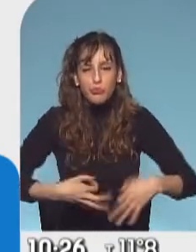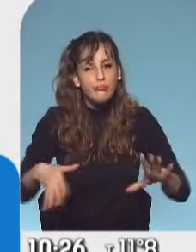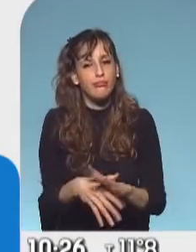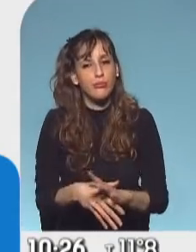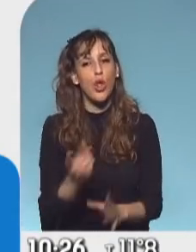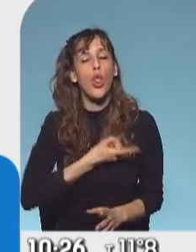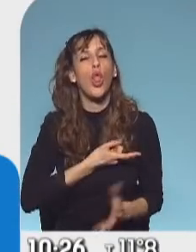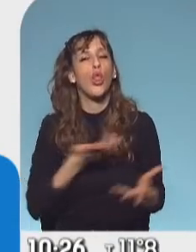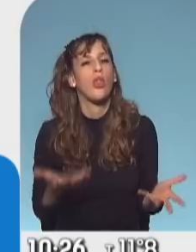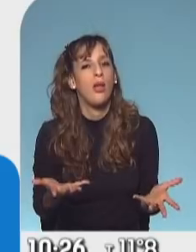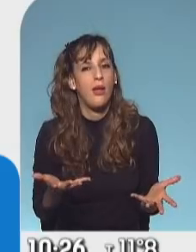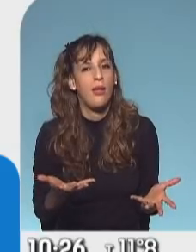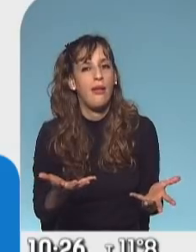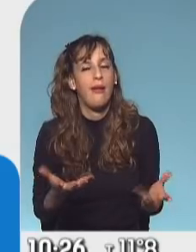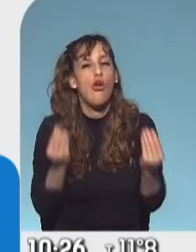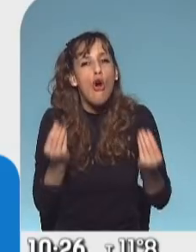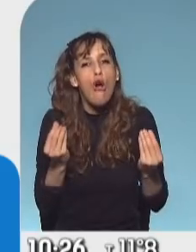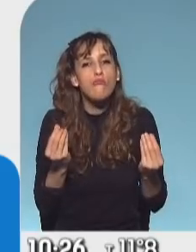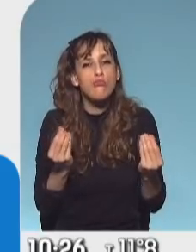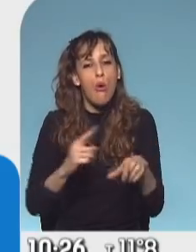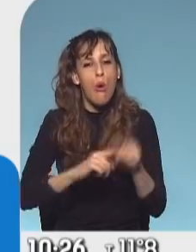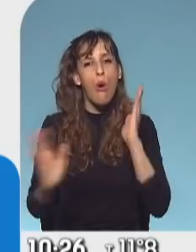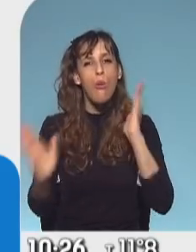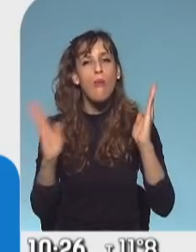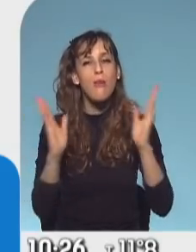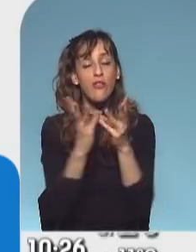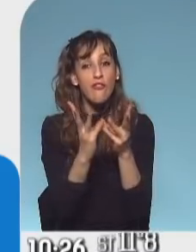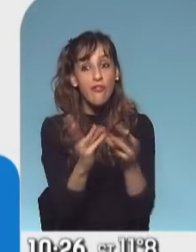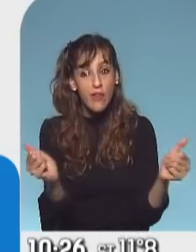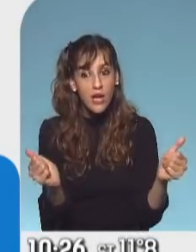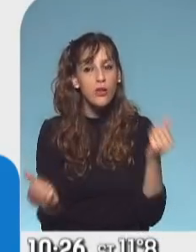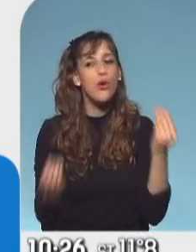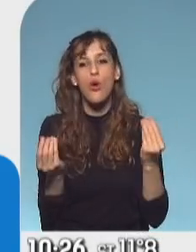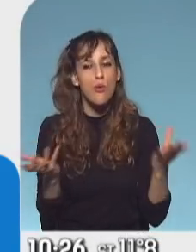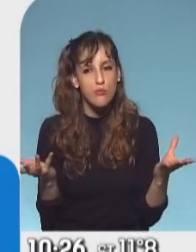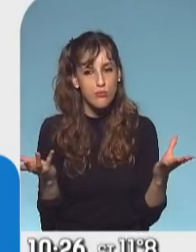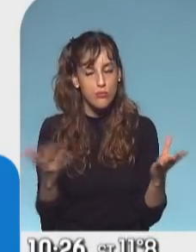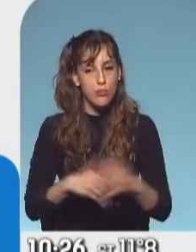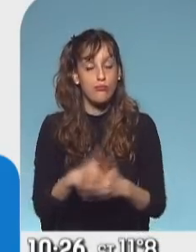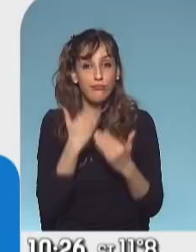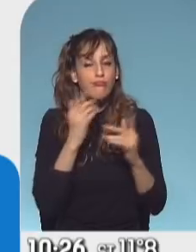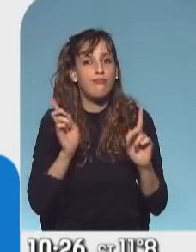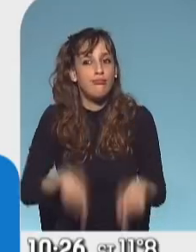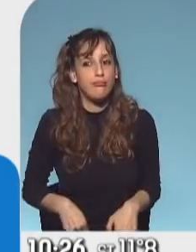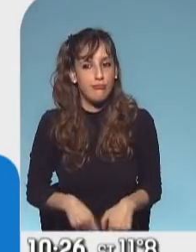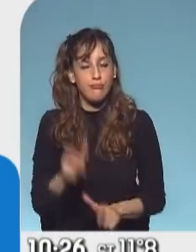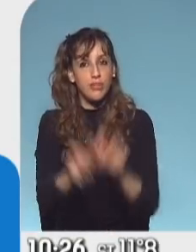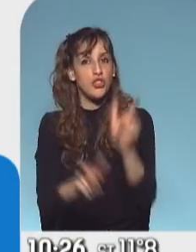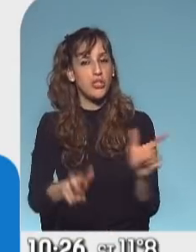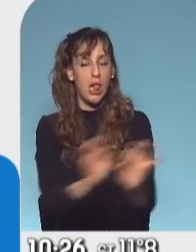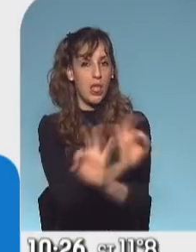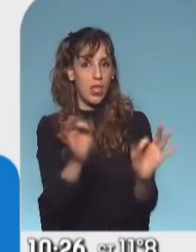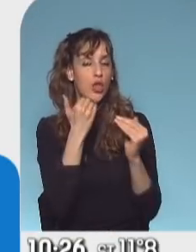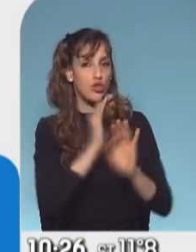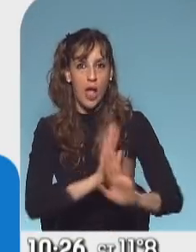dónde está el final de este tiempo de enfermedad que nos toca vivir. Nadie lo sabe, francamente.